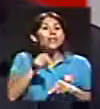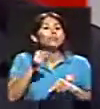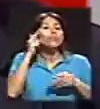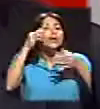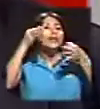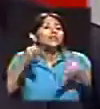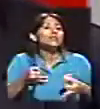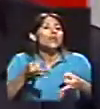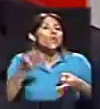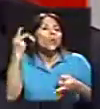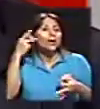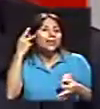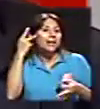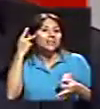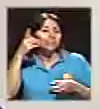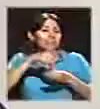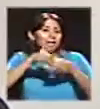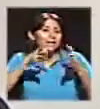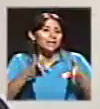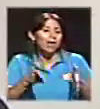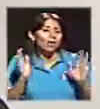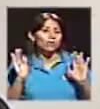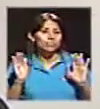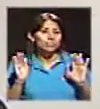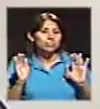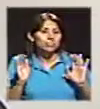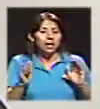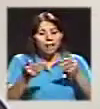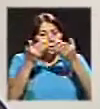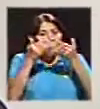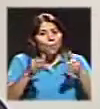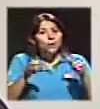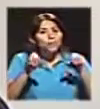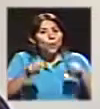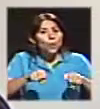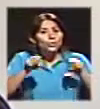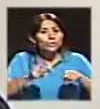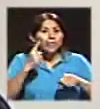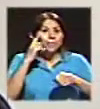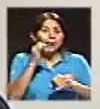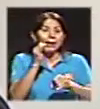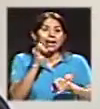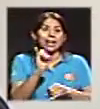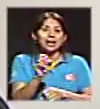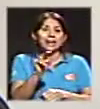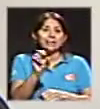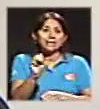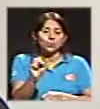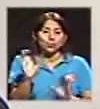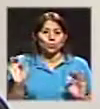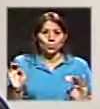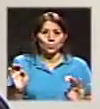legislador dejarle esas puertas abiertas al instituto. Aquí